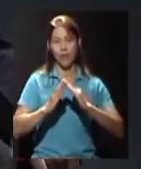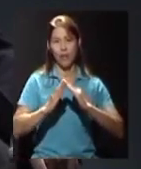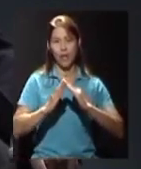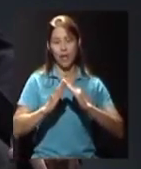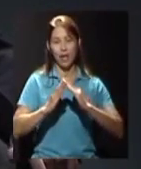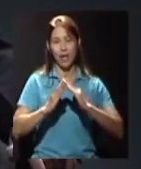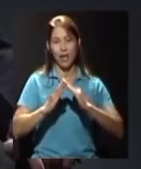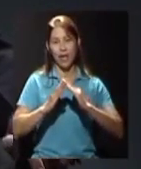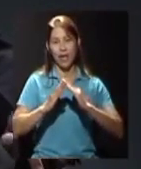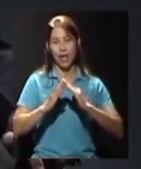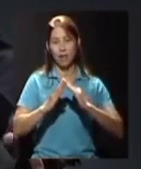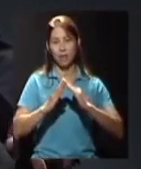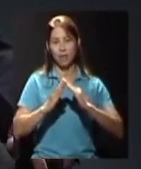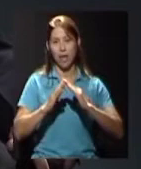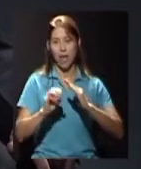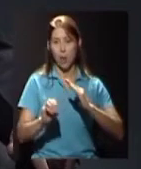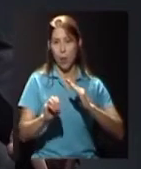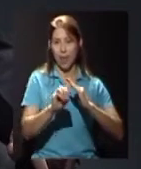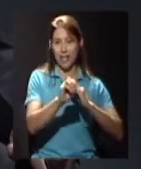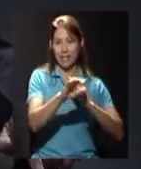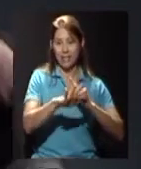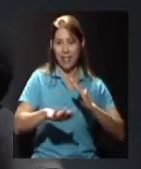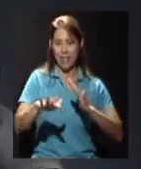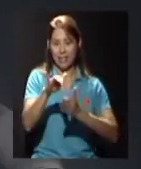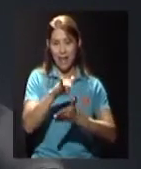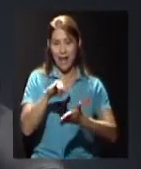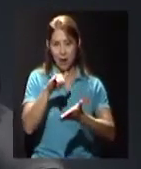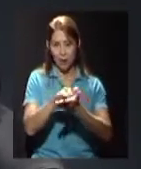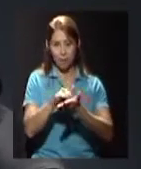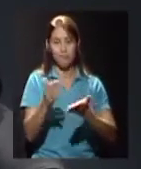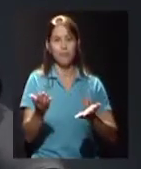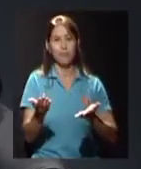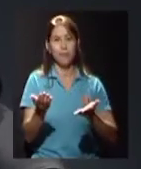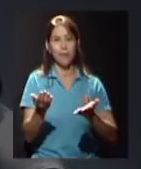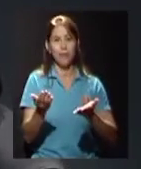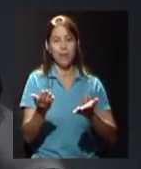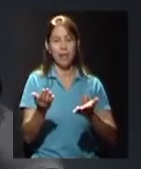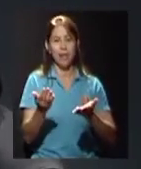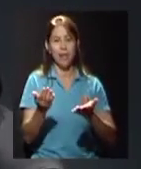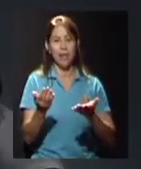oeste de la capital e hizo